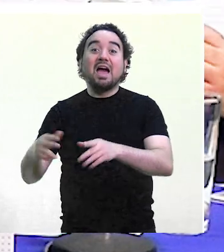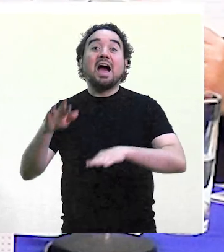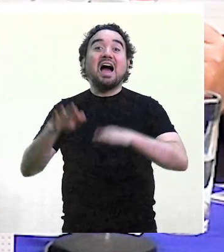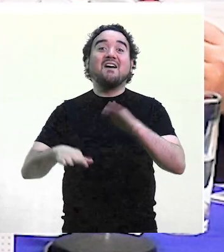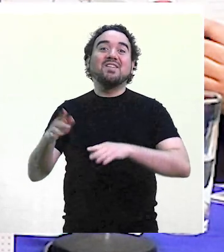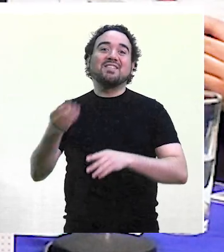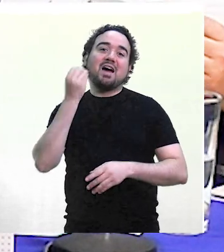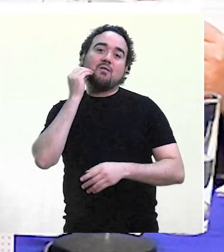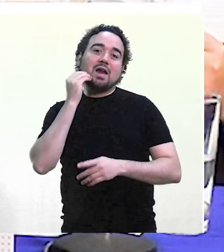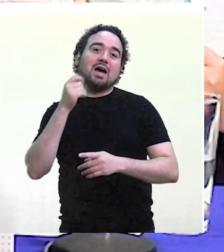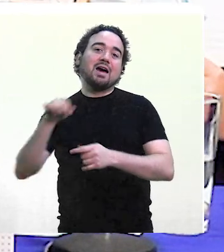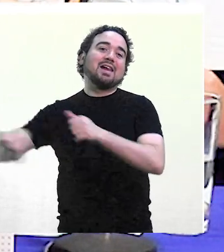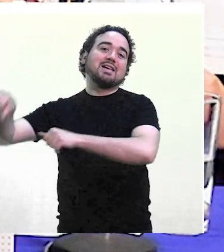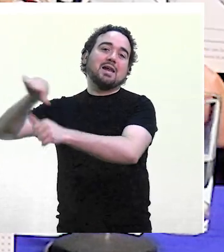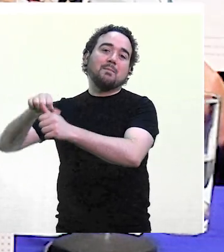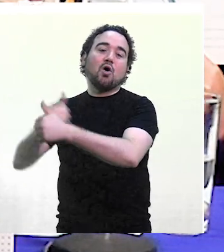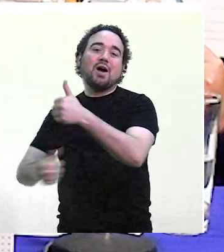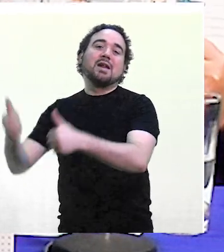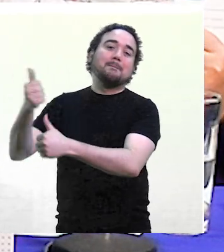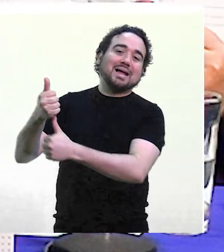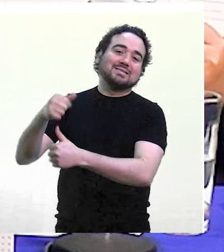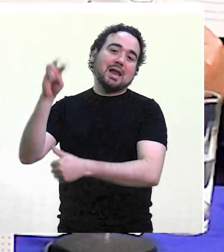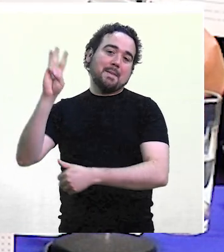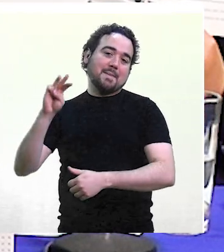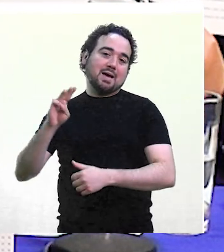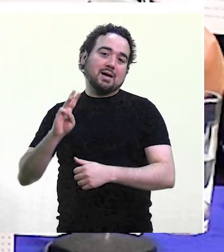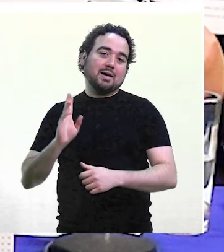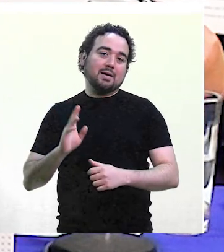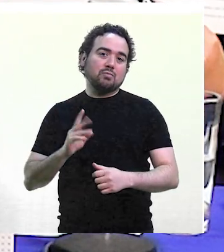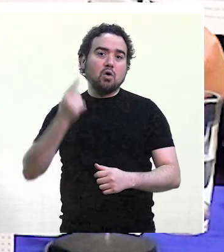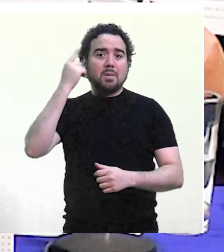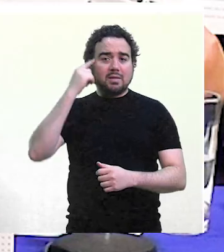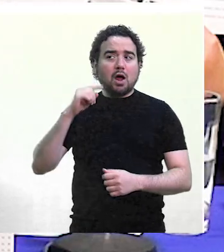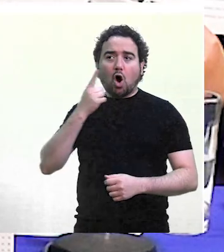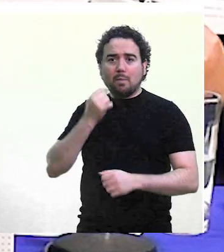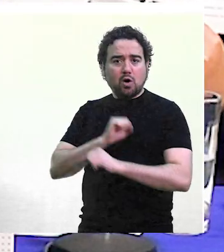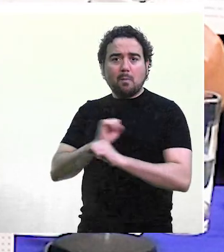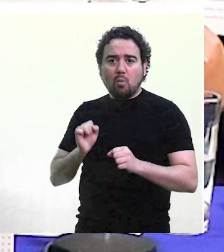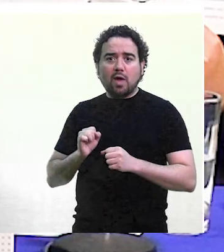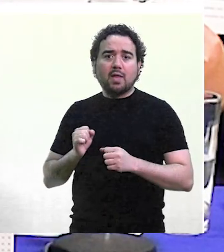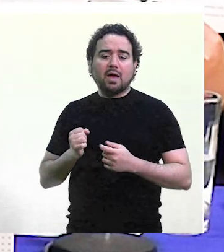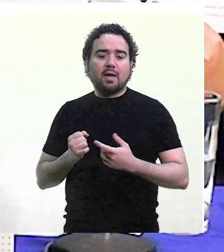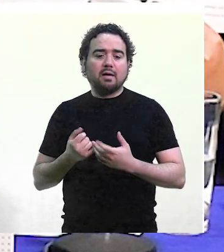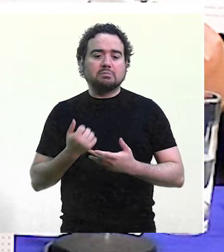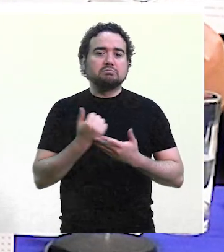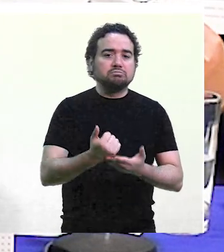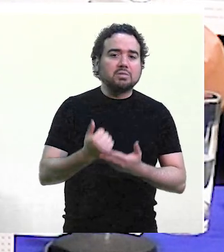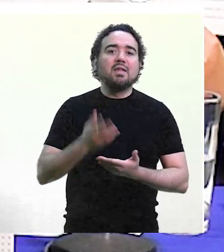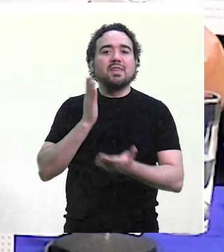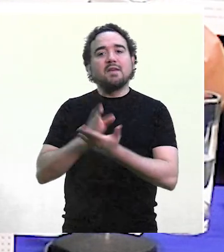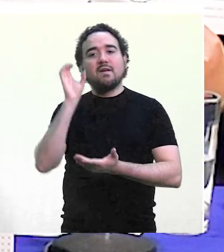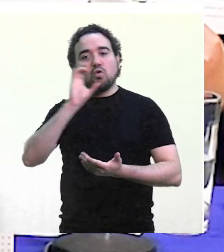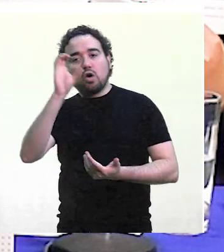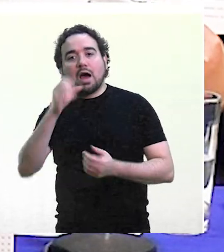porque muchas veces la abuela era reemplazante de la mamá. Exacto. Entonces, claro, al final siempre pensamos que los hombres no pueden criar hijos y que